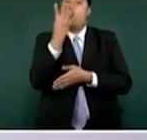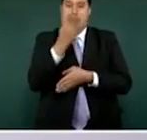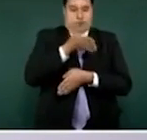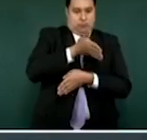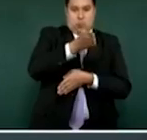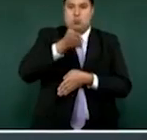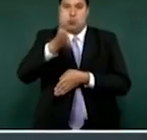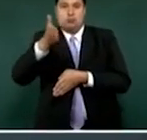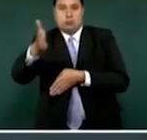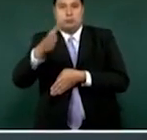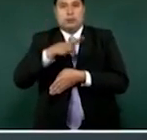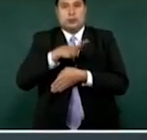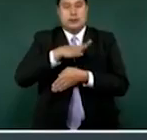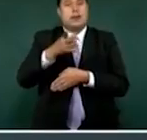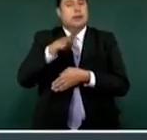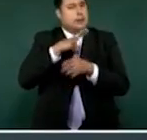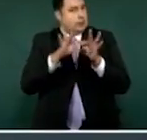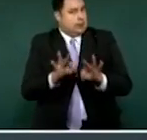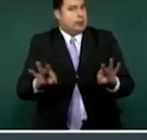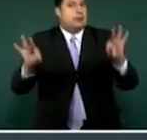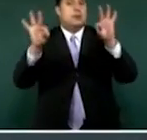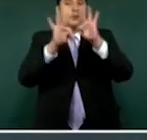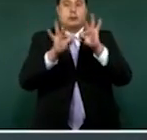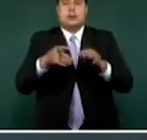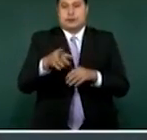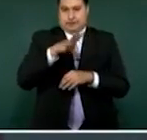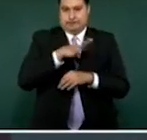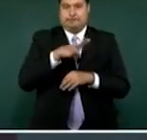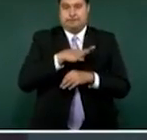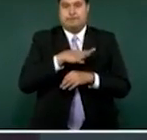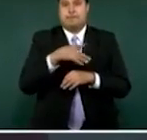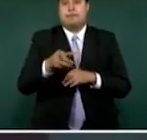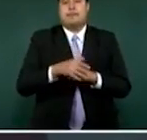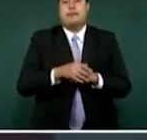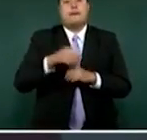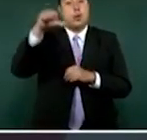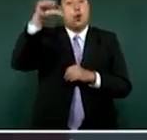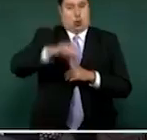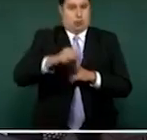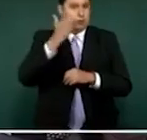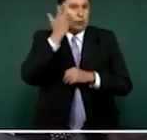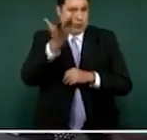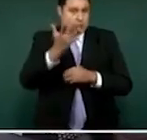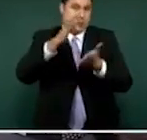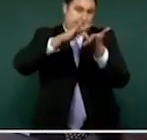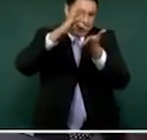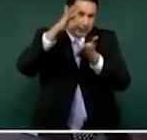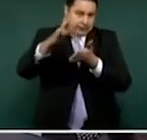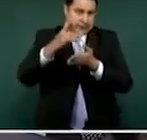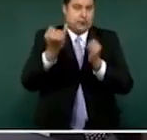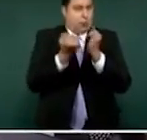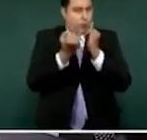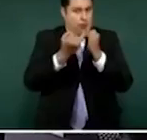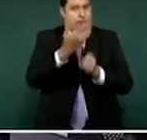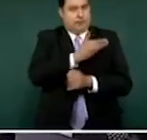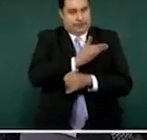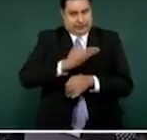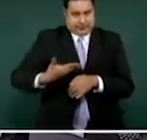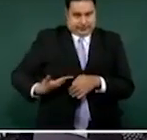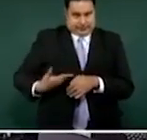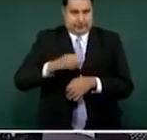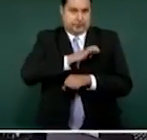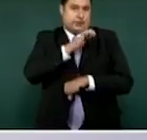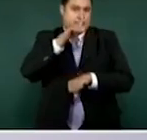una concesión muy, muy importante que también el día de hoy quiero agradecer de manera